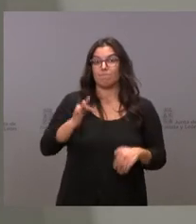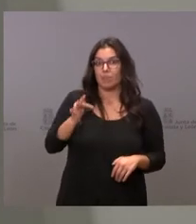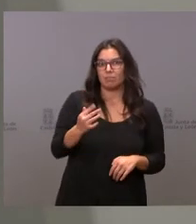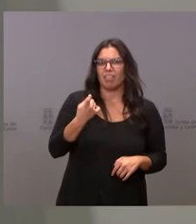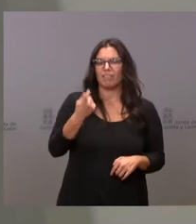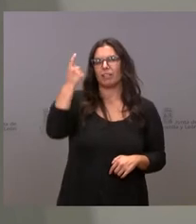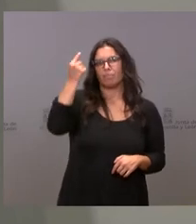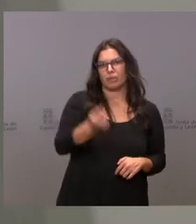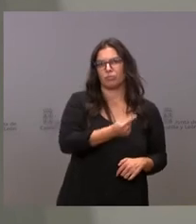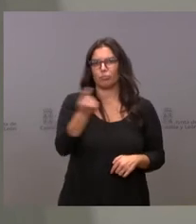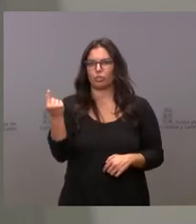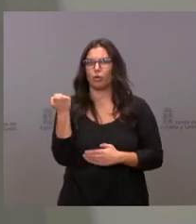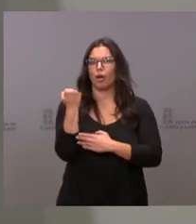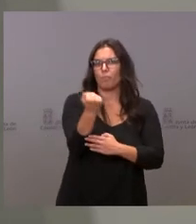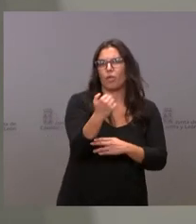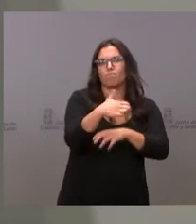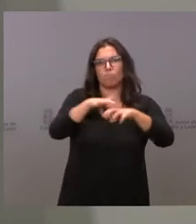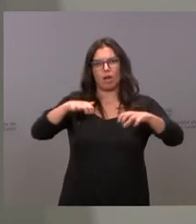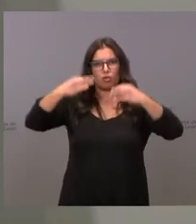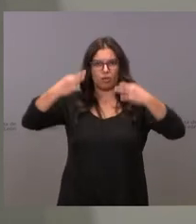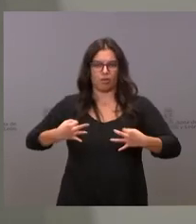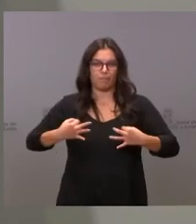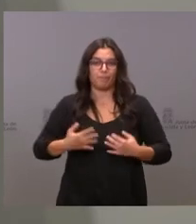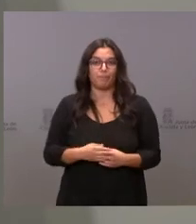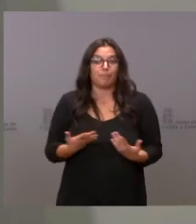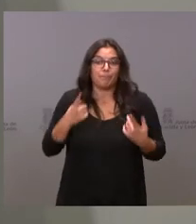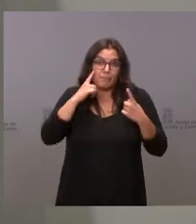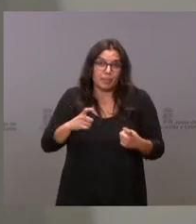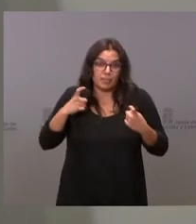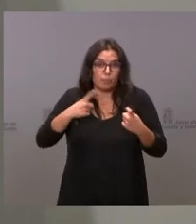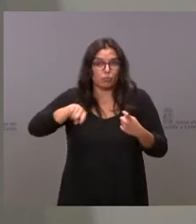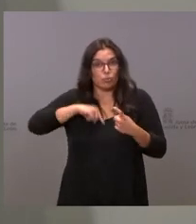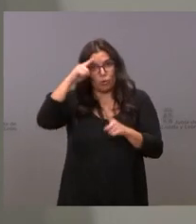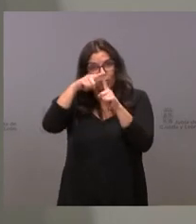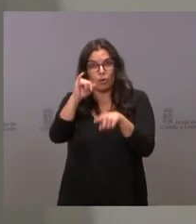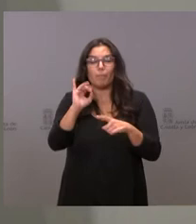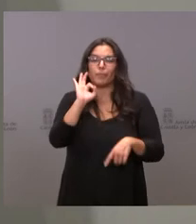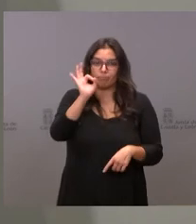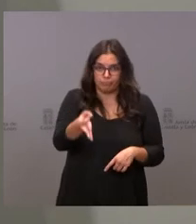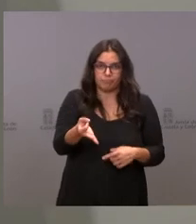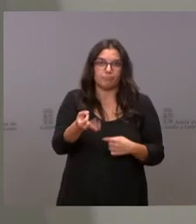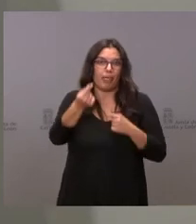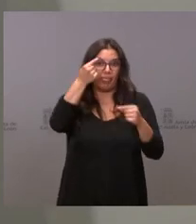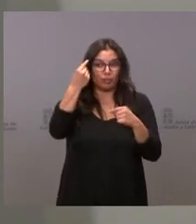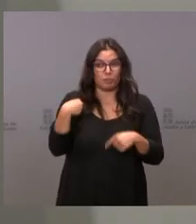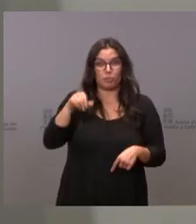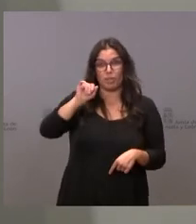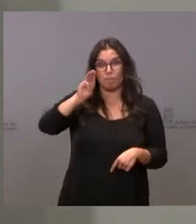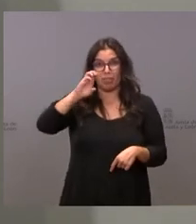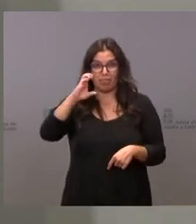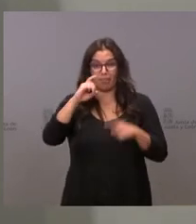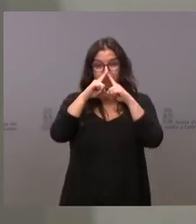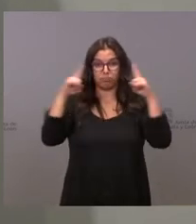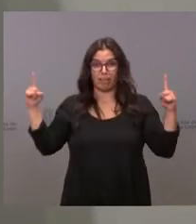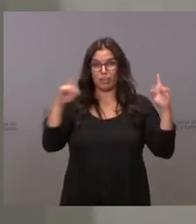presupuestos apoyados por una amplia mayoría. En eso estamos, en eso trabajamos, pero efectivamente las cifras de un IPC interanual del